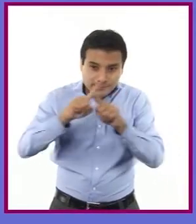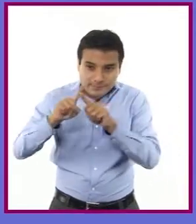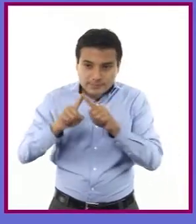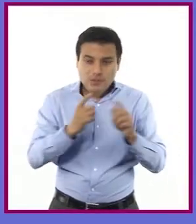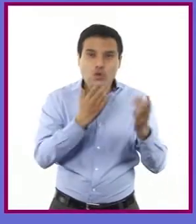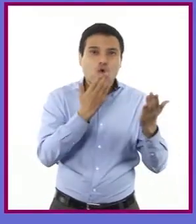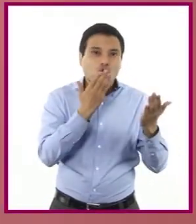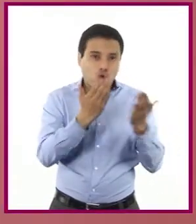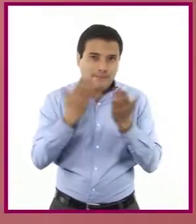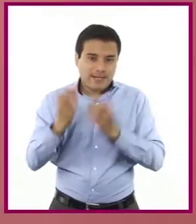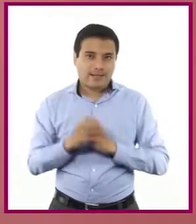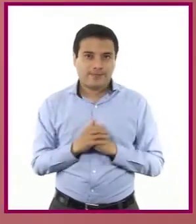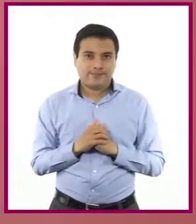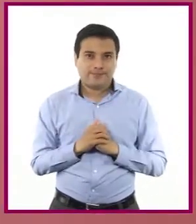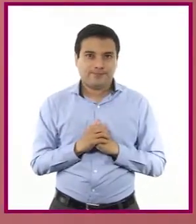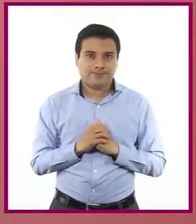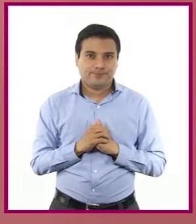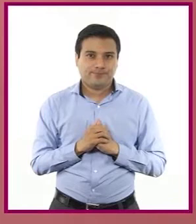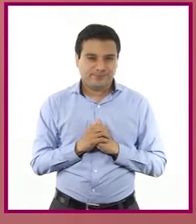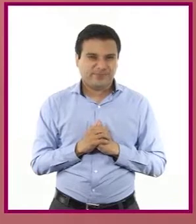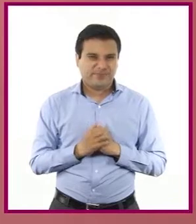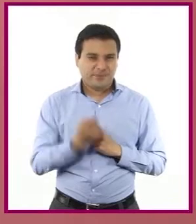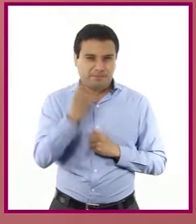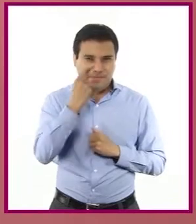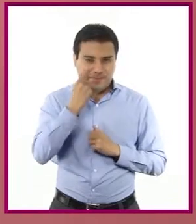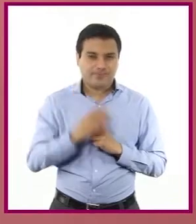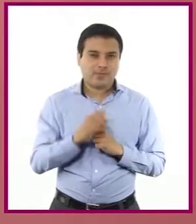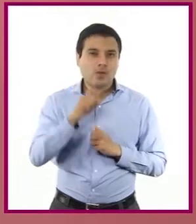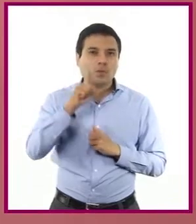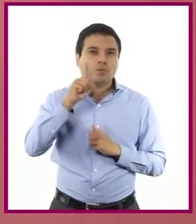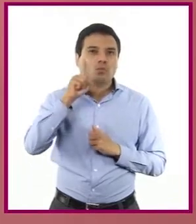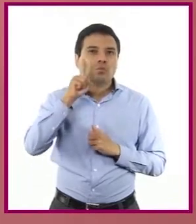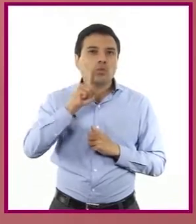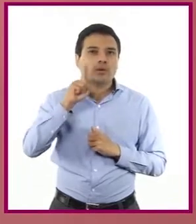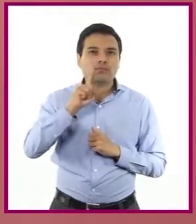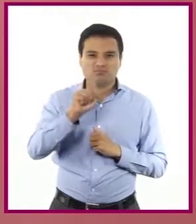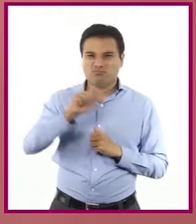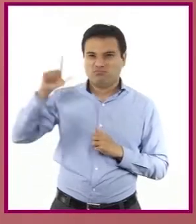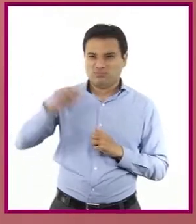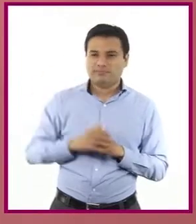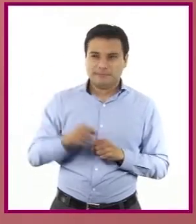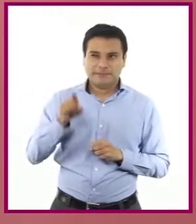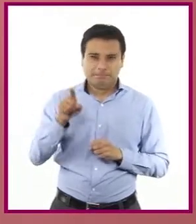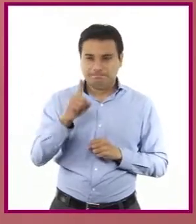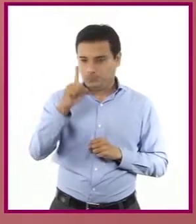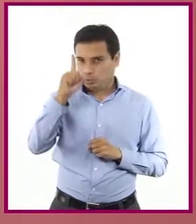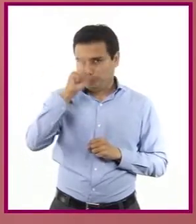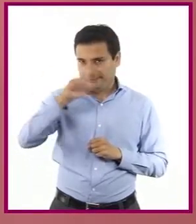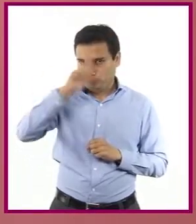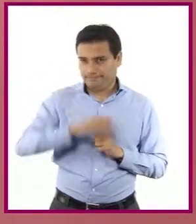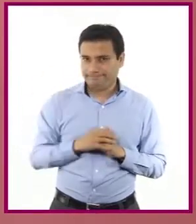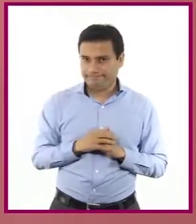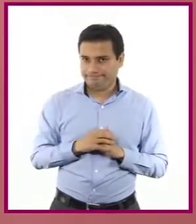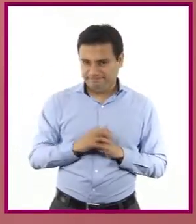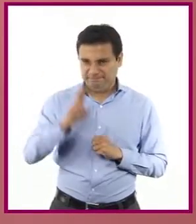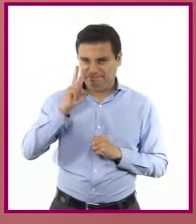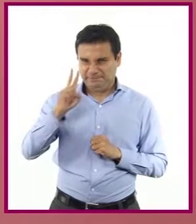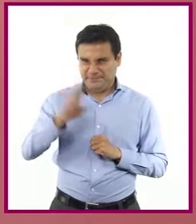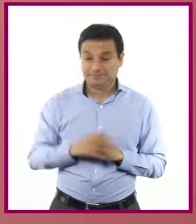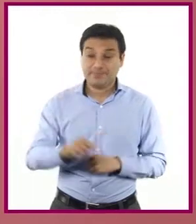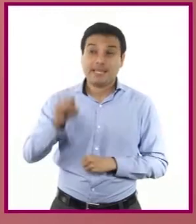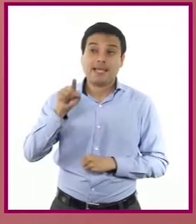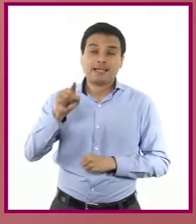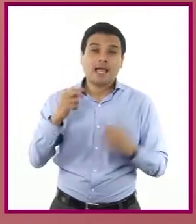Y para esto, veremos lo que la especialista Aline de la Macorra nos recomienda. Ella es